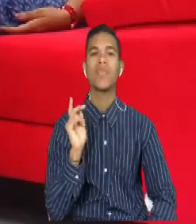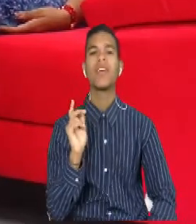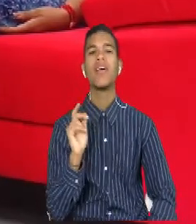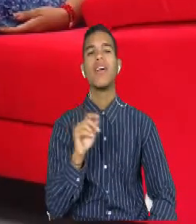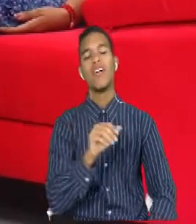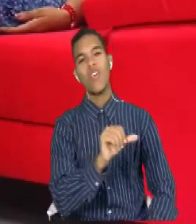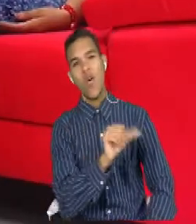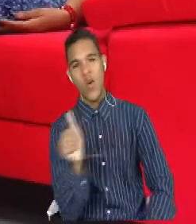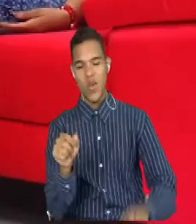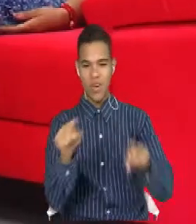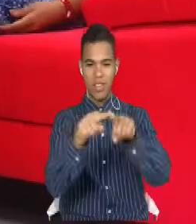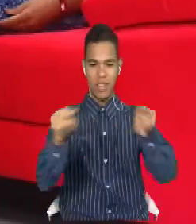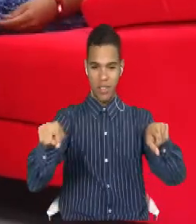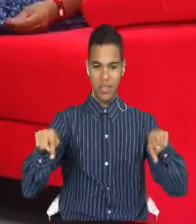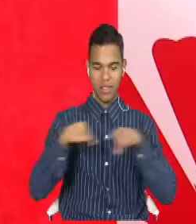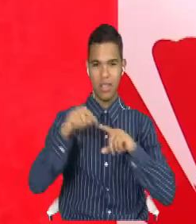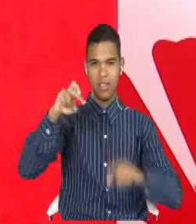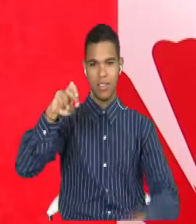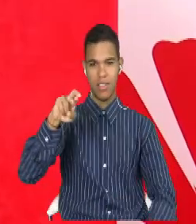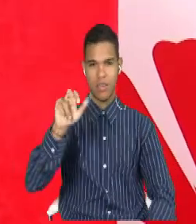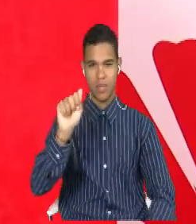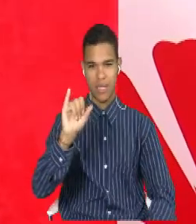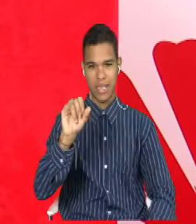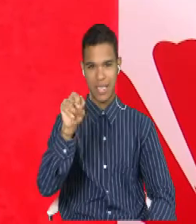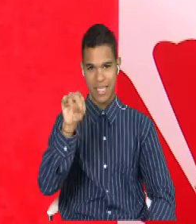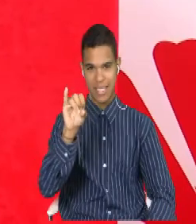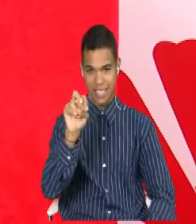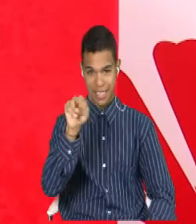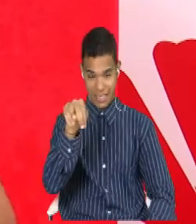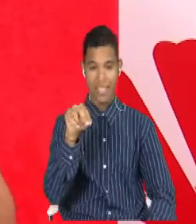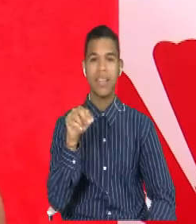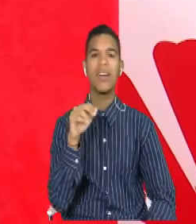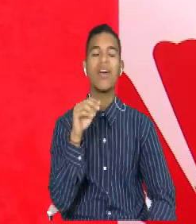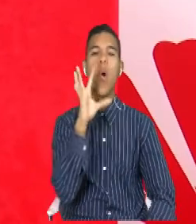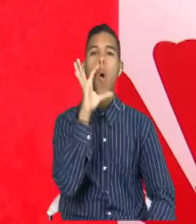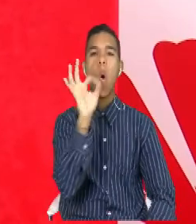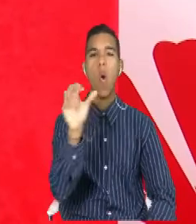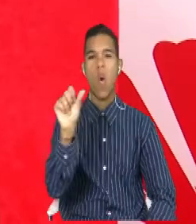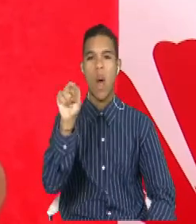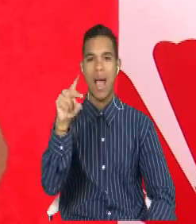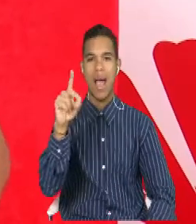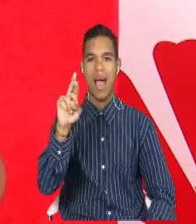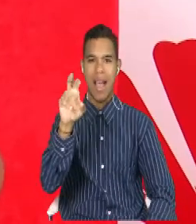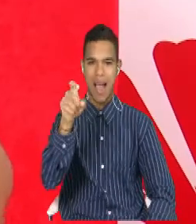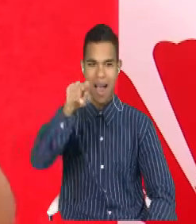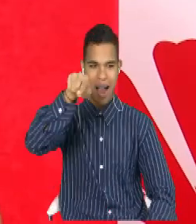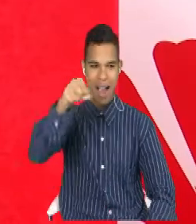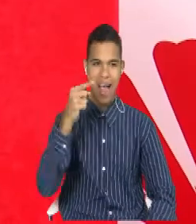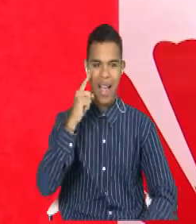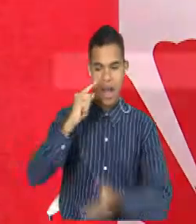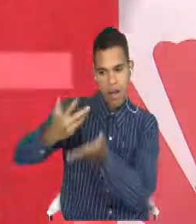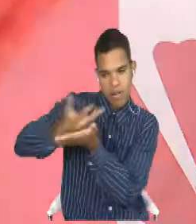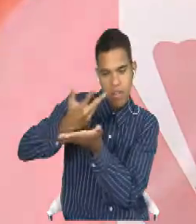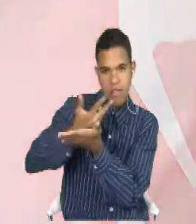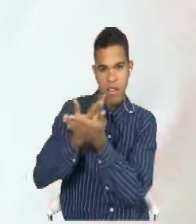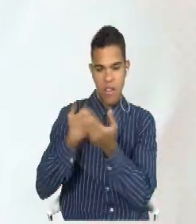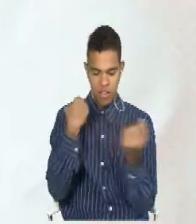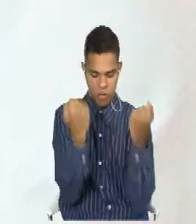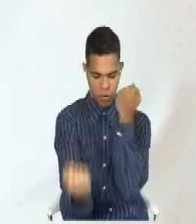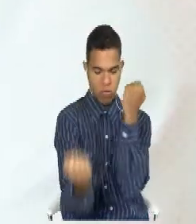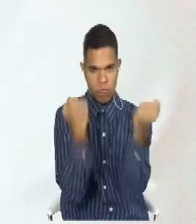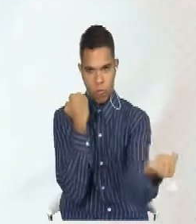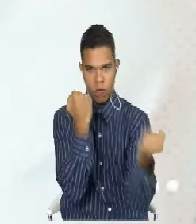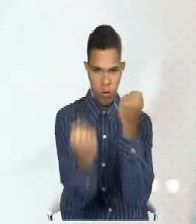Ahí está nuestro amigo Andrés. Él nos va a contar cuál es la sección que debemos tener hoy para mantener siempre en forma.